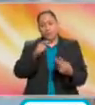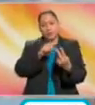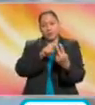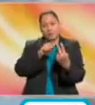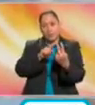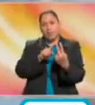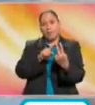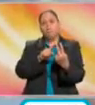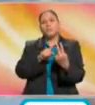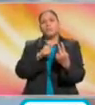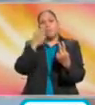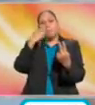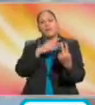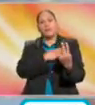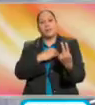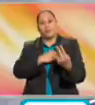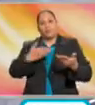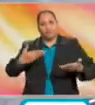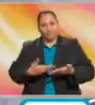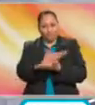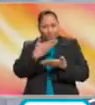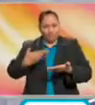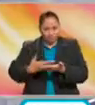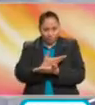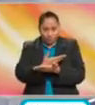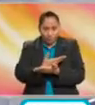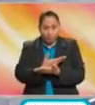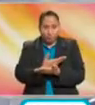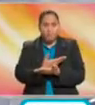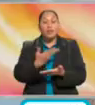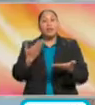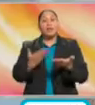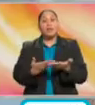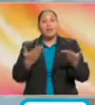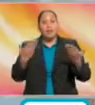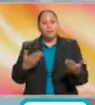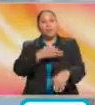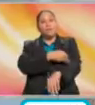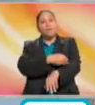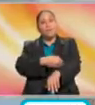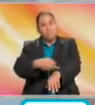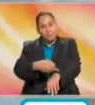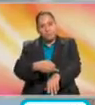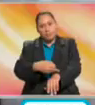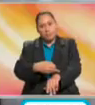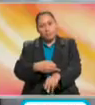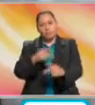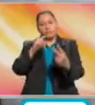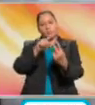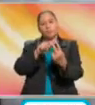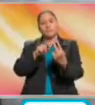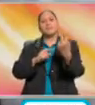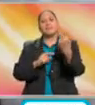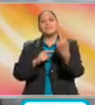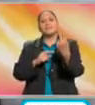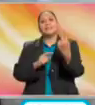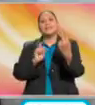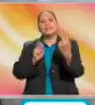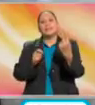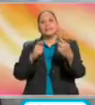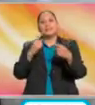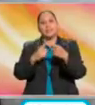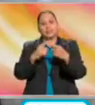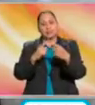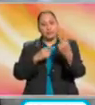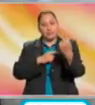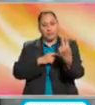como finalidad la procreación. Claro. Sí. Ahora es, bueno, la familia, pero ya no es lo importante, ya no es para efectos de la